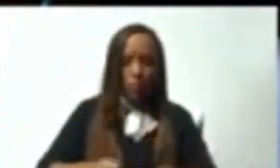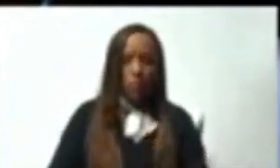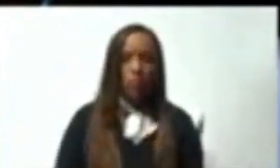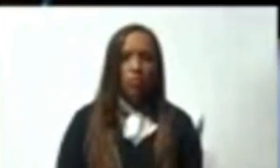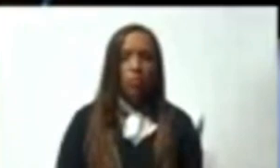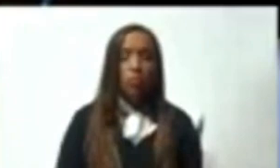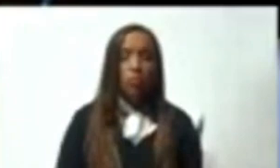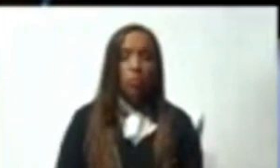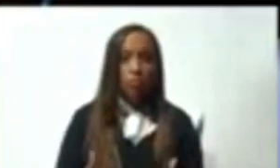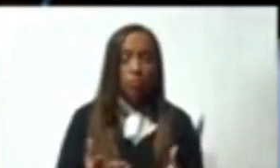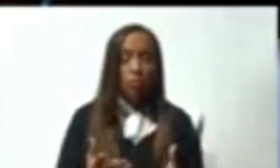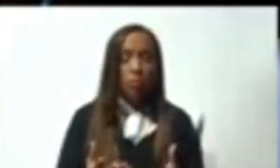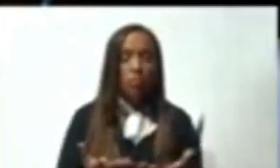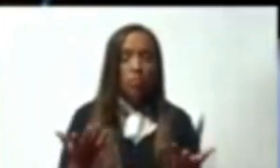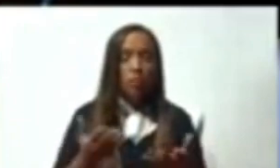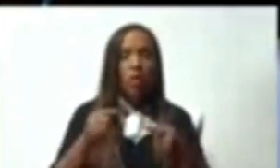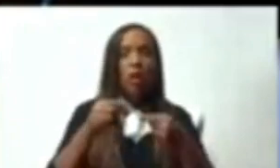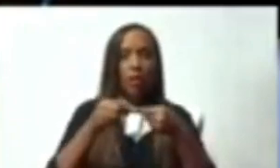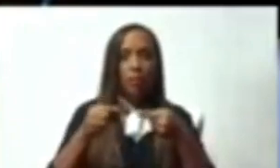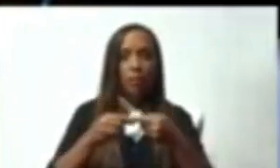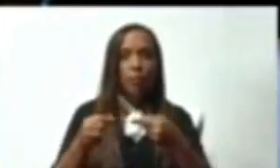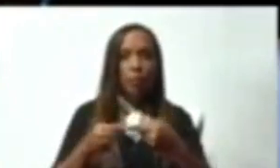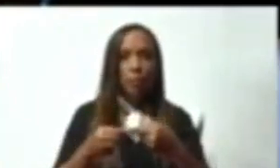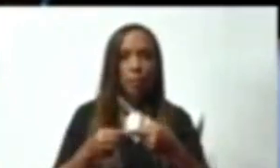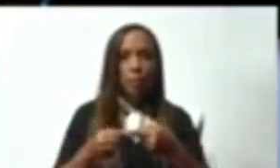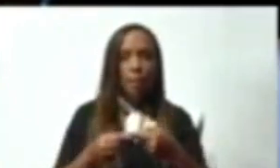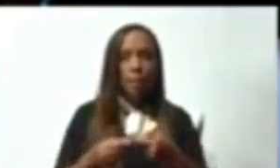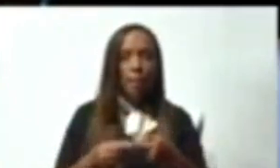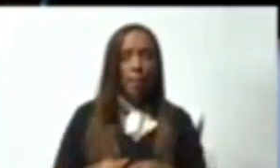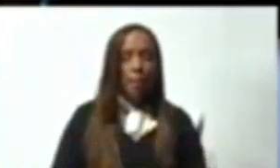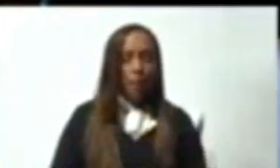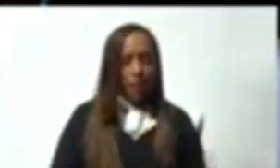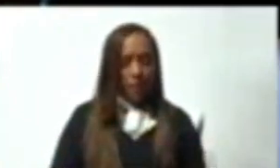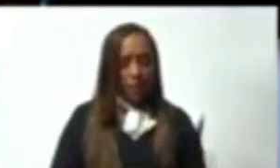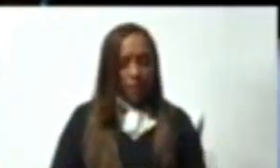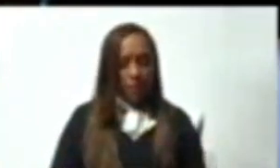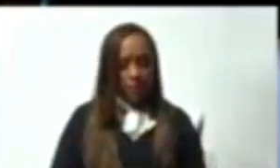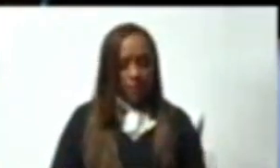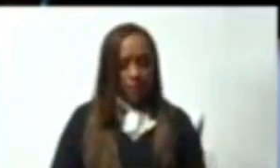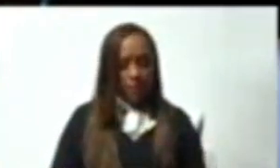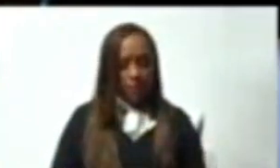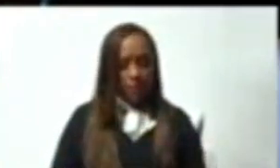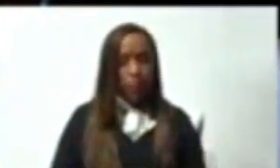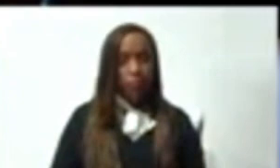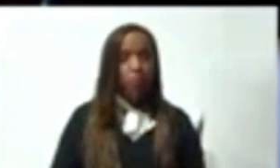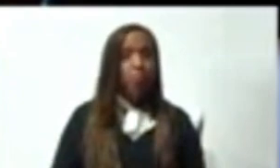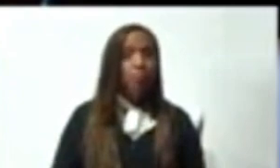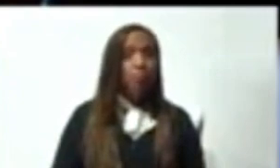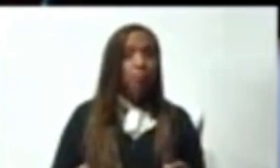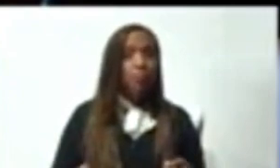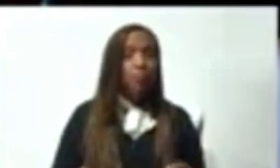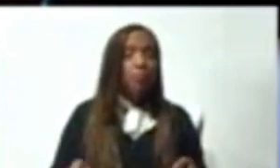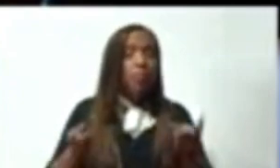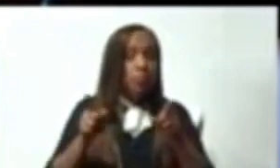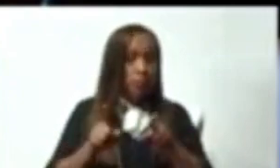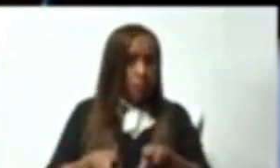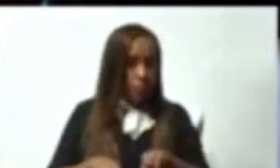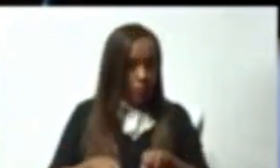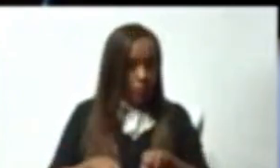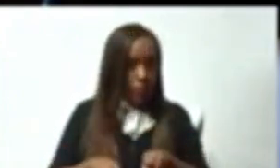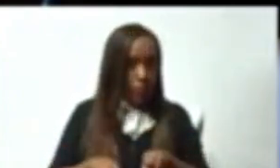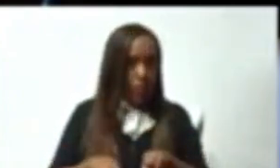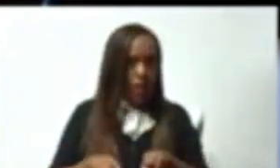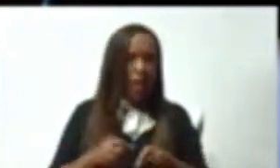Que año tras año en el valle se hacen operativos de preparación de tierra.